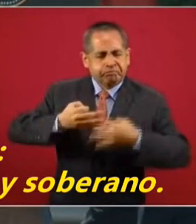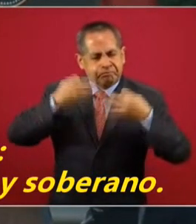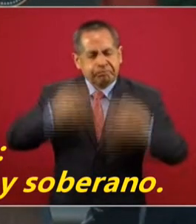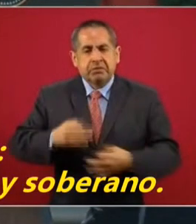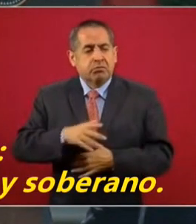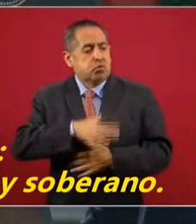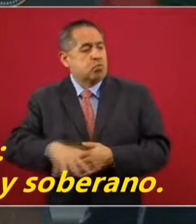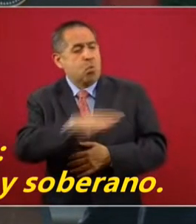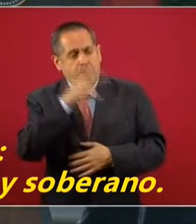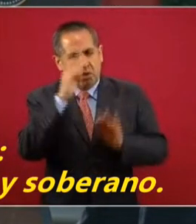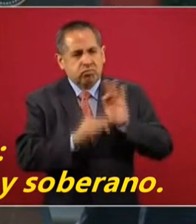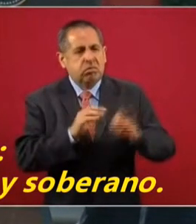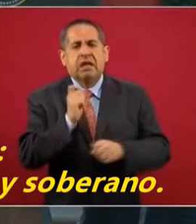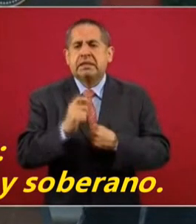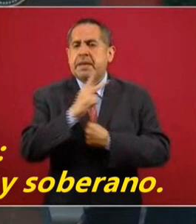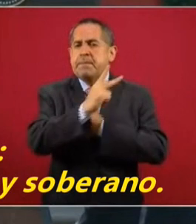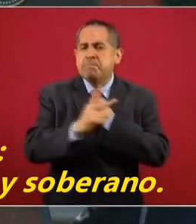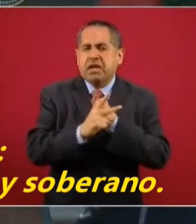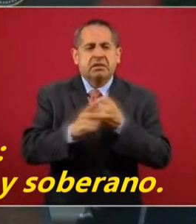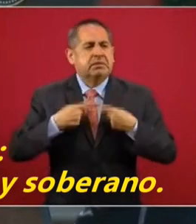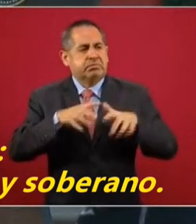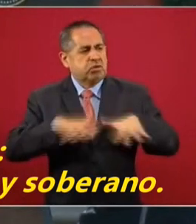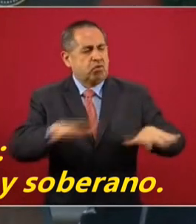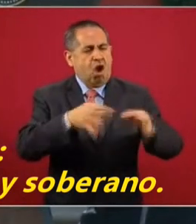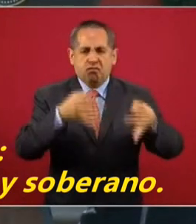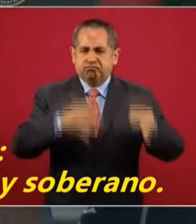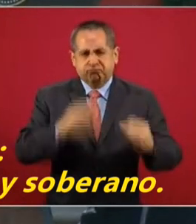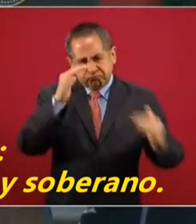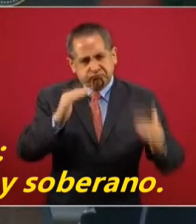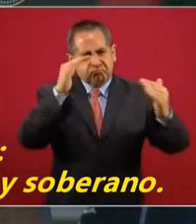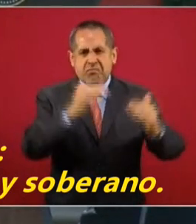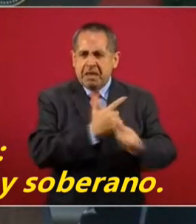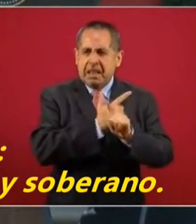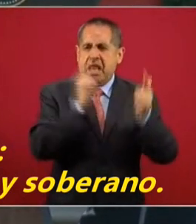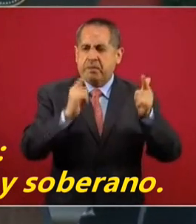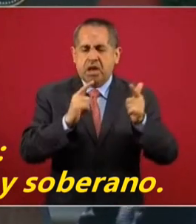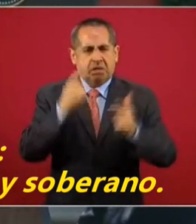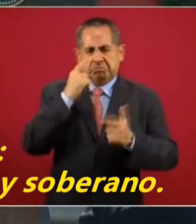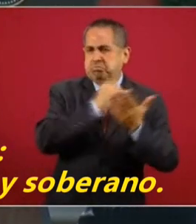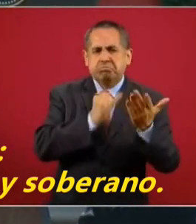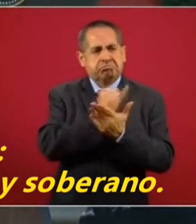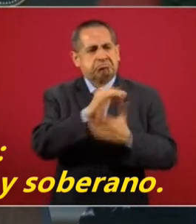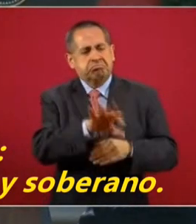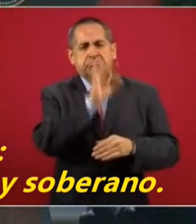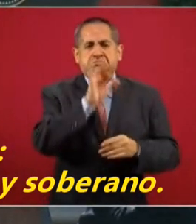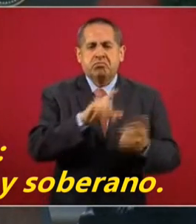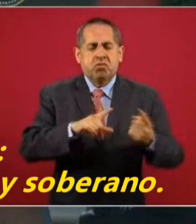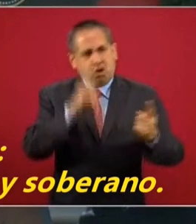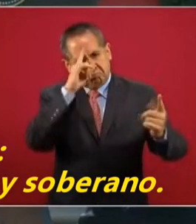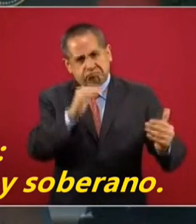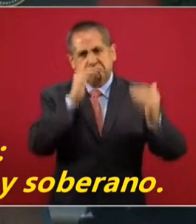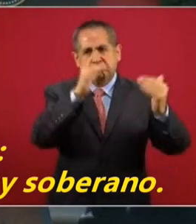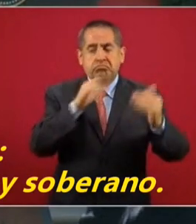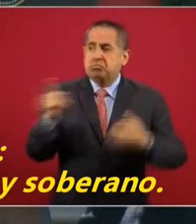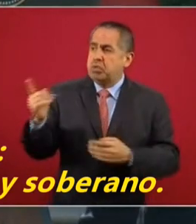tratado como lo que somos, un país y un pueblo digno, libre,